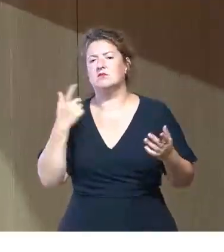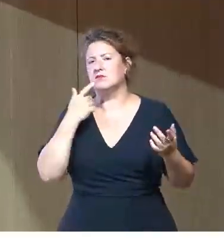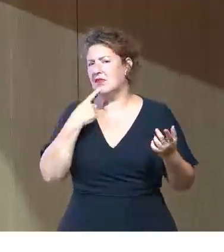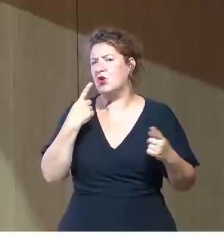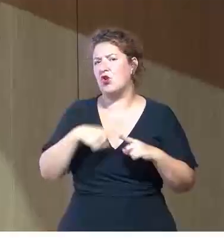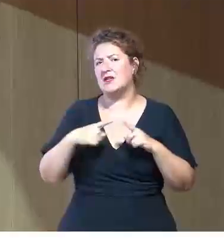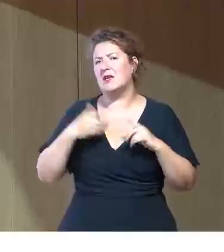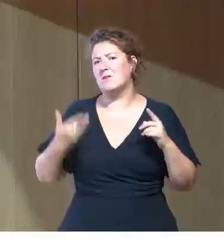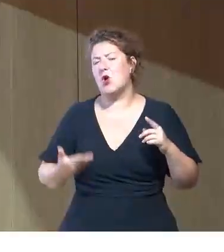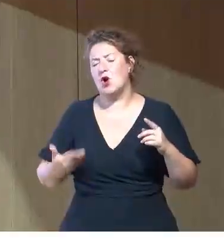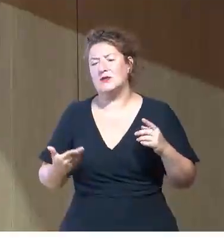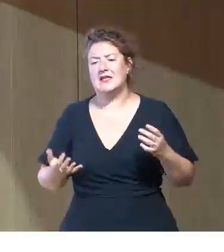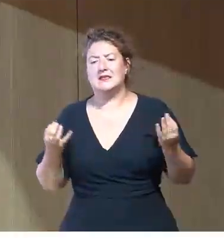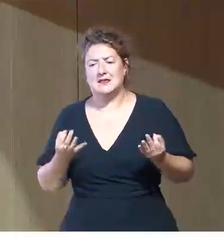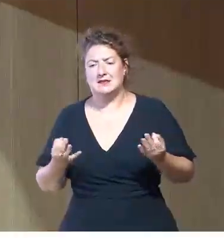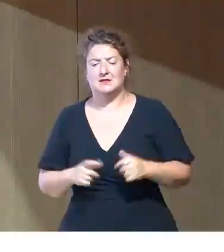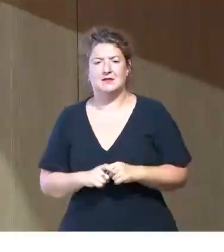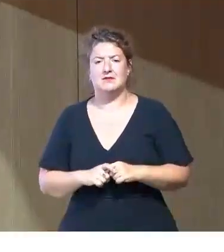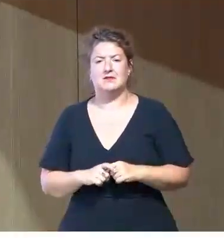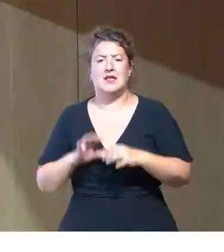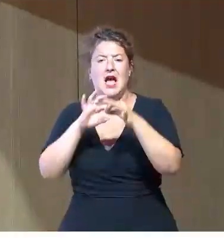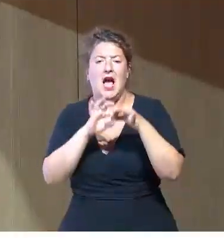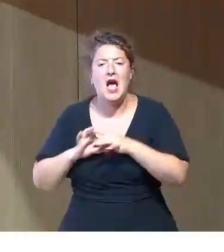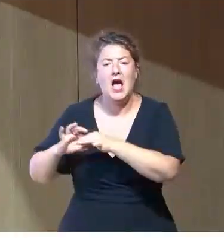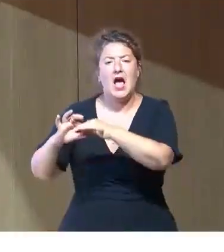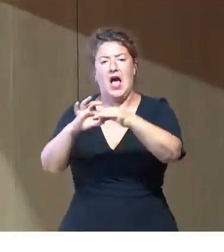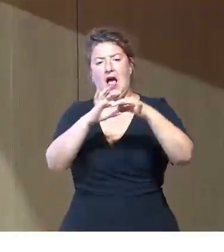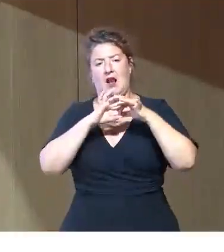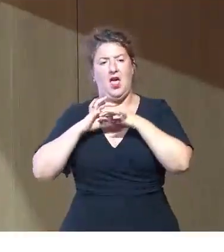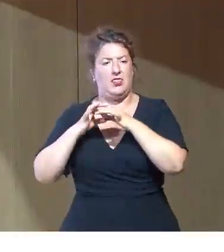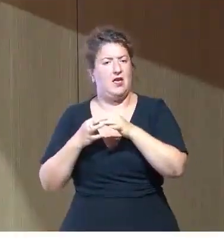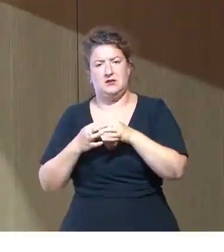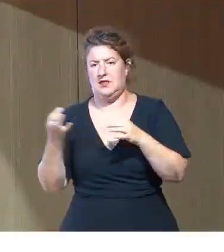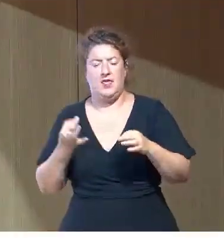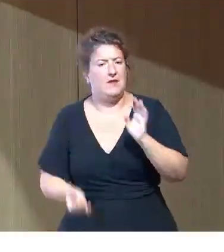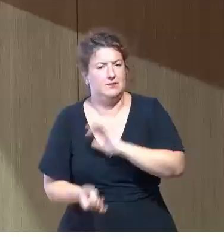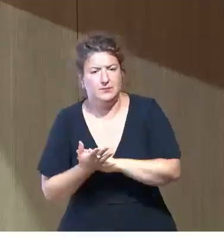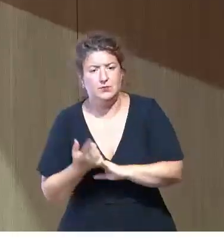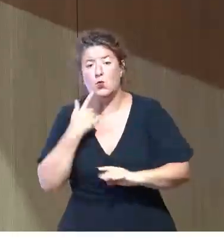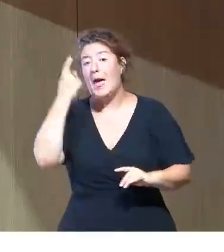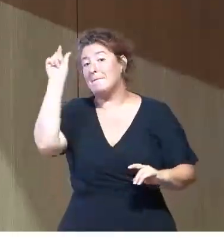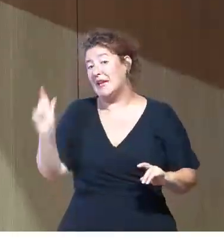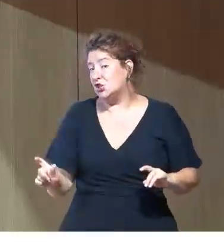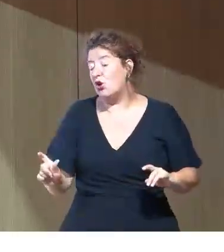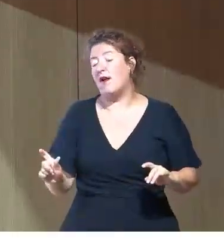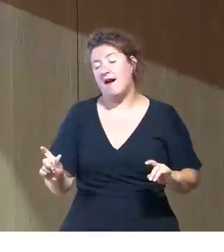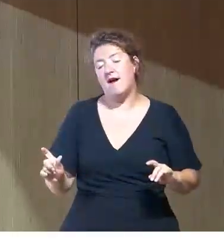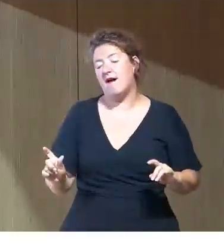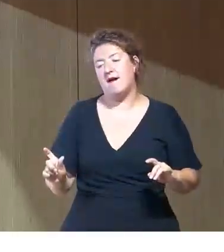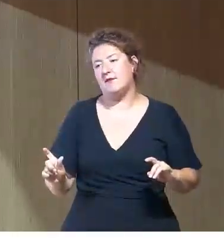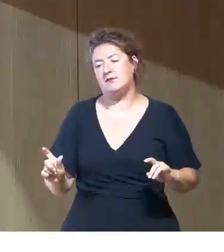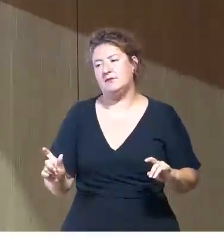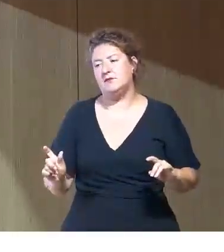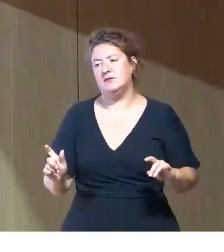importante que las alianzas se produzcan antes es decir una persona no puede desear